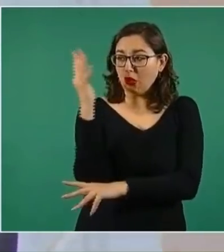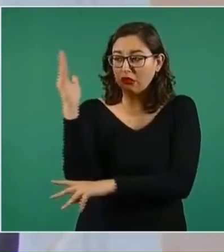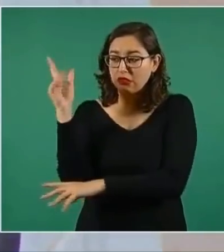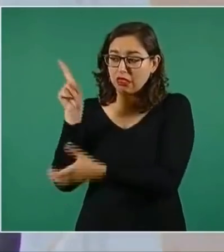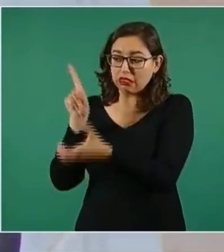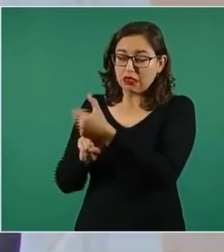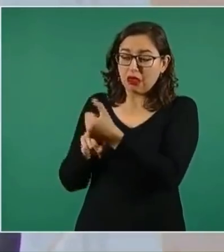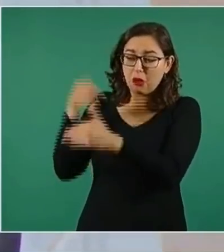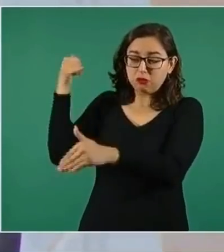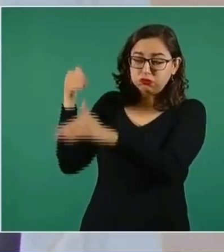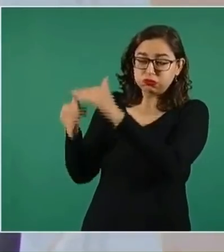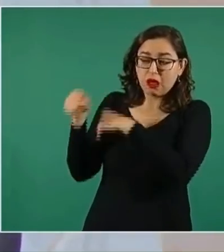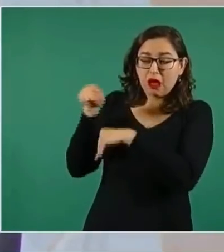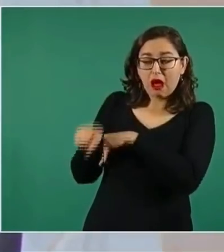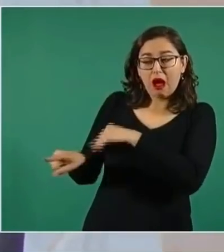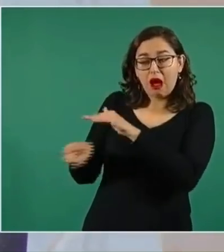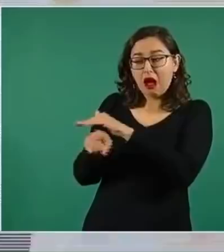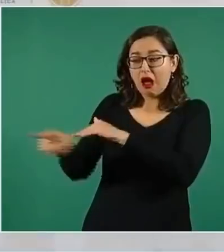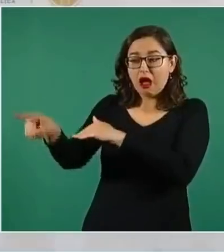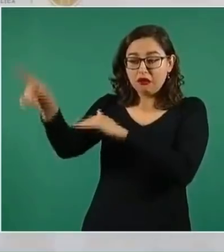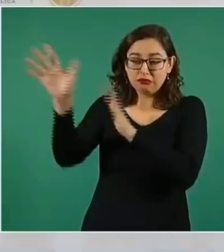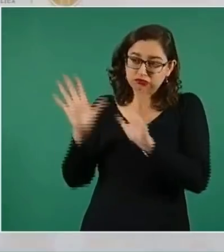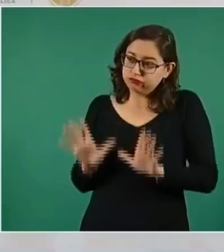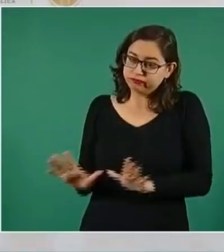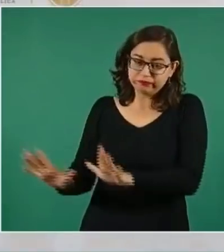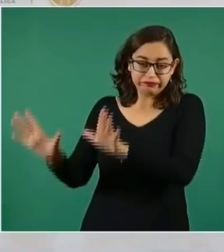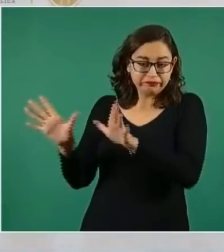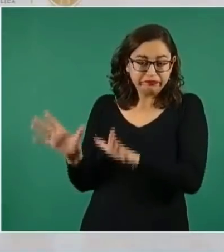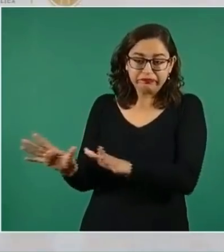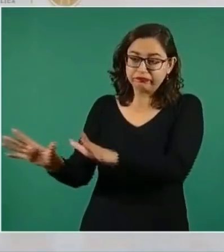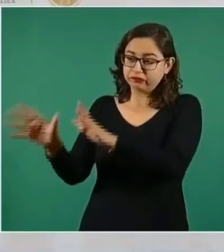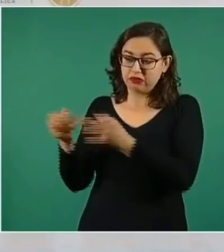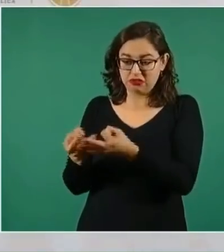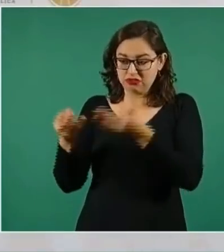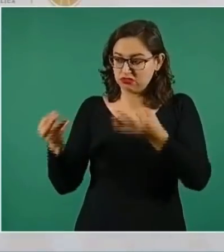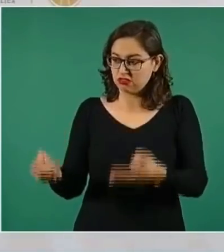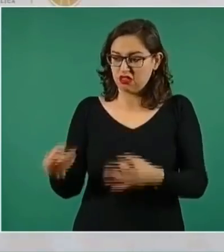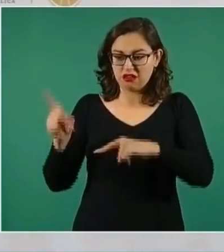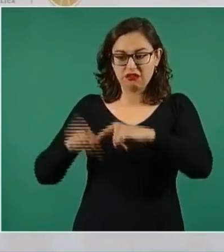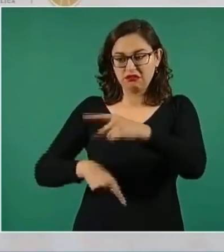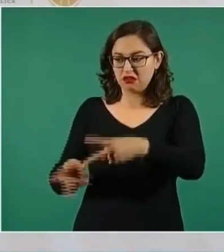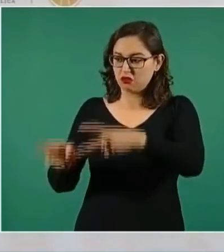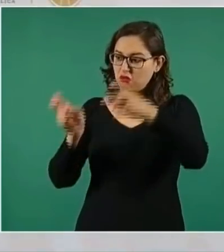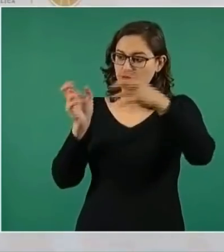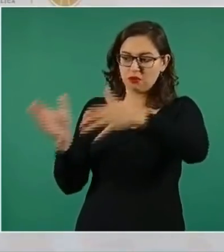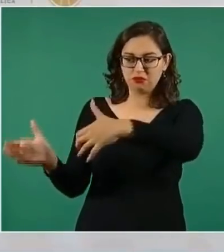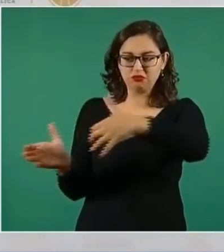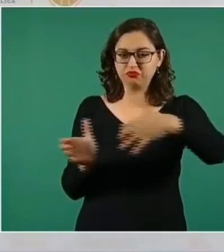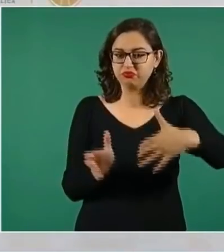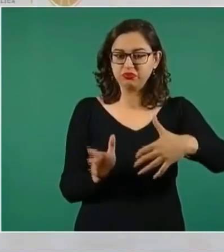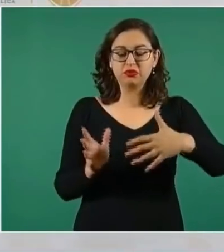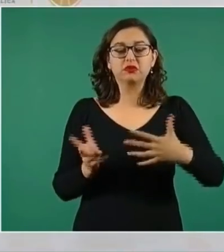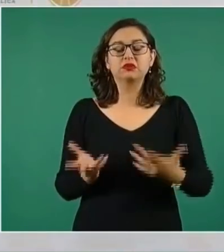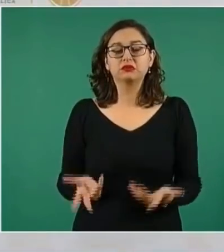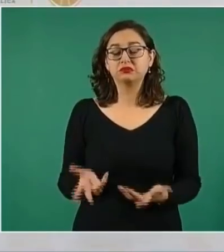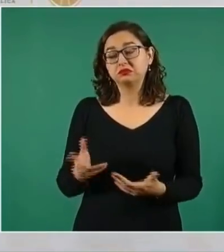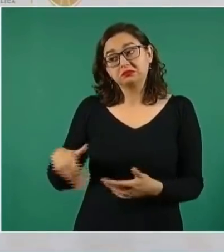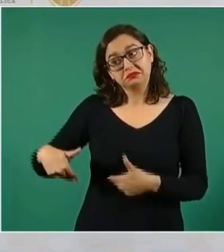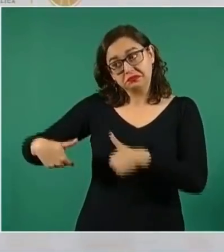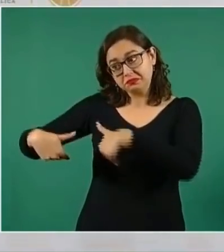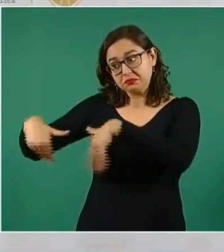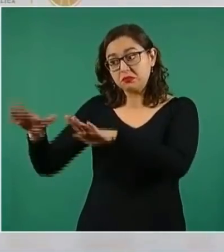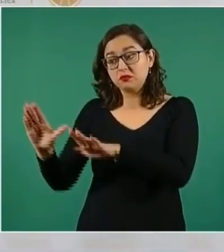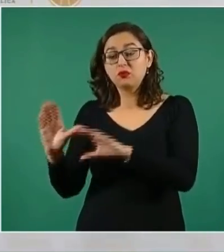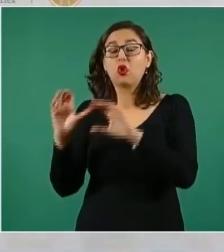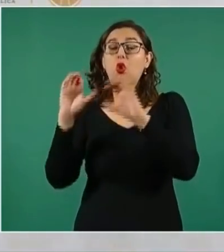selva, porque fueron despojados de sus mejores tierras, o ser enganchados